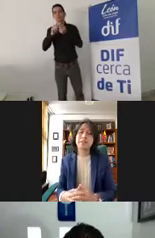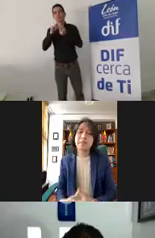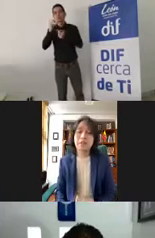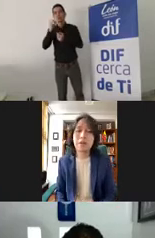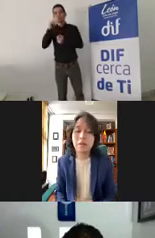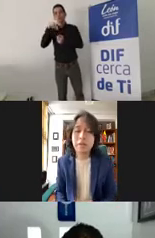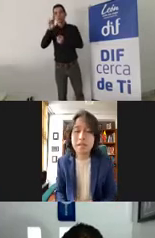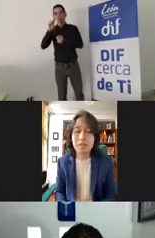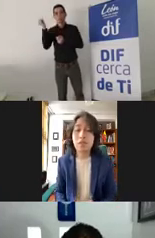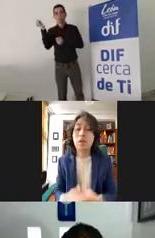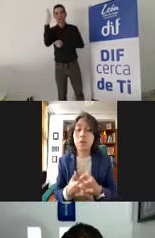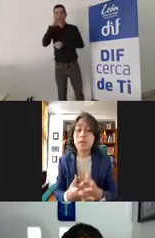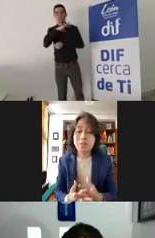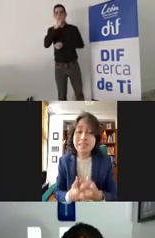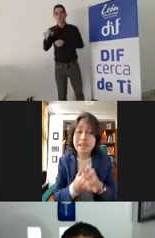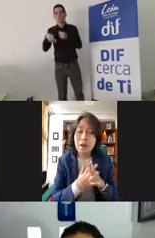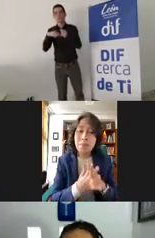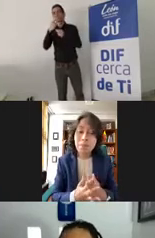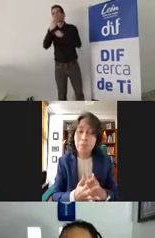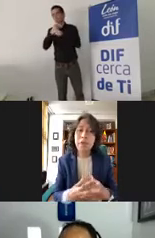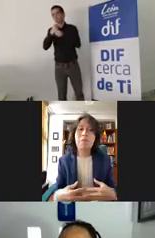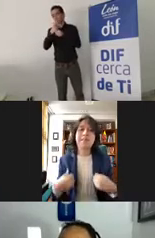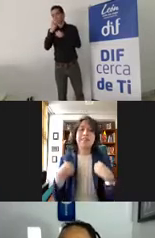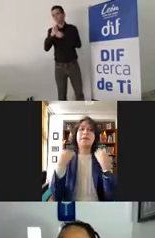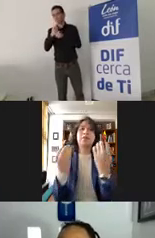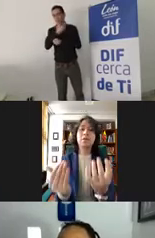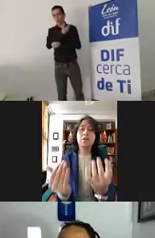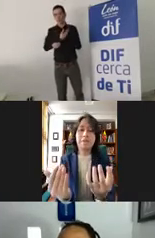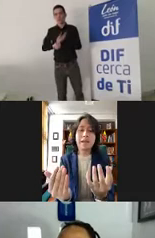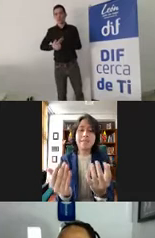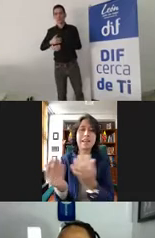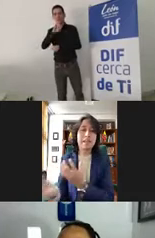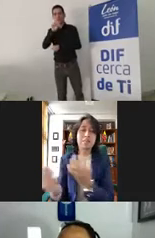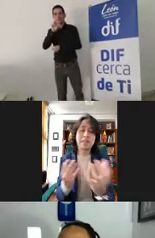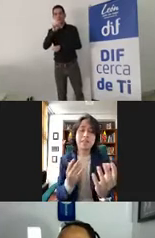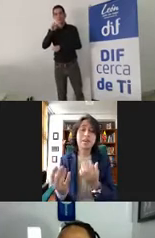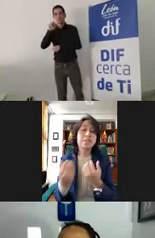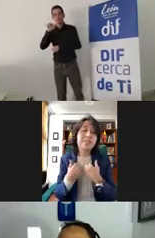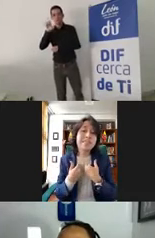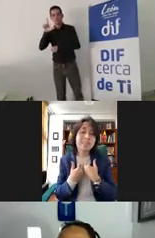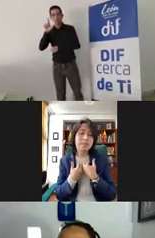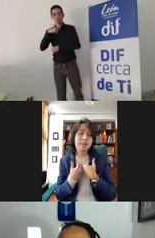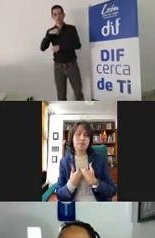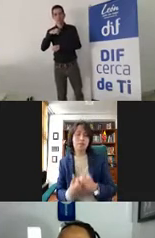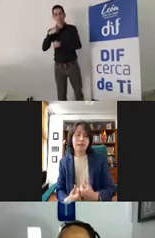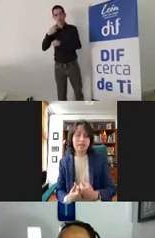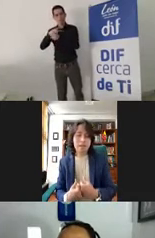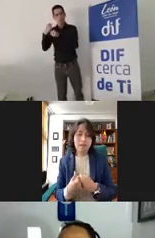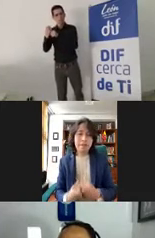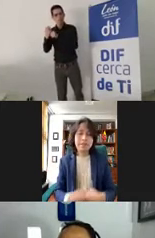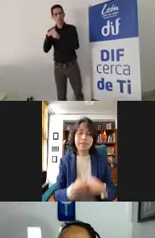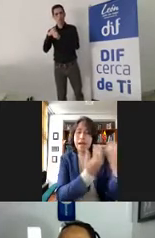el expresidente Juan Manuel Santos, hoy Nobel de Paz, para poder compartir esa visión de la paz y la reconciliación, que es muy distinta en nuestro